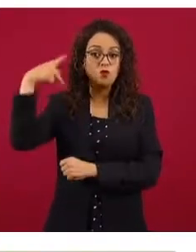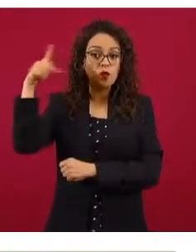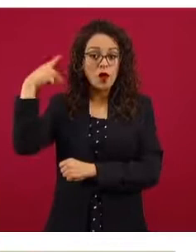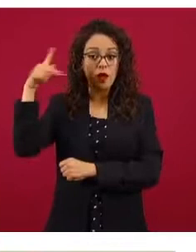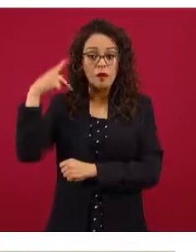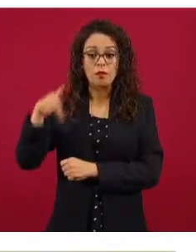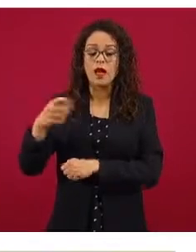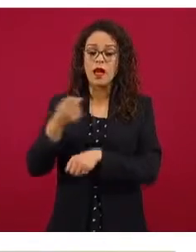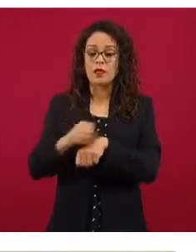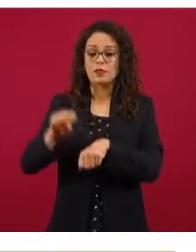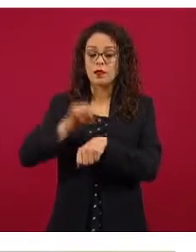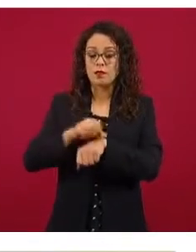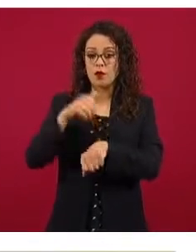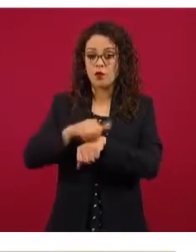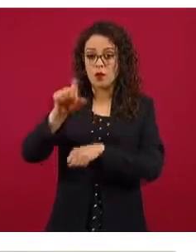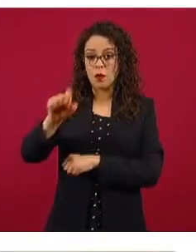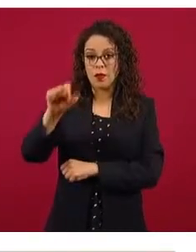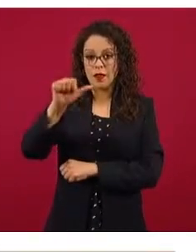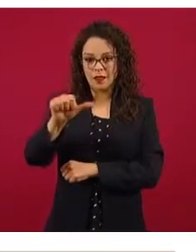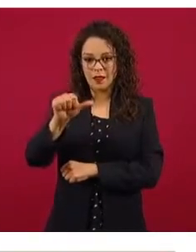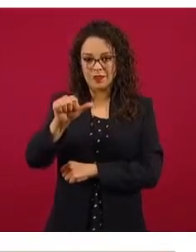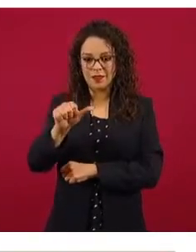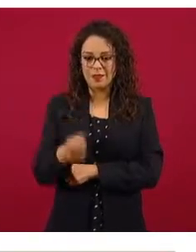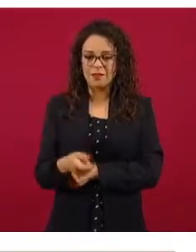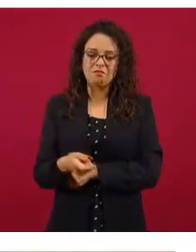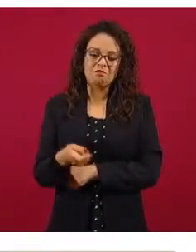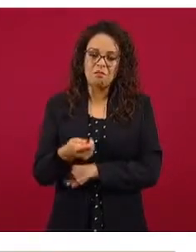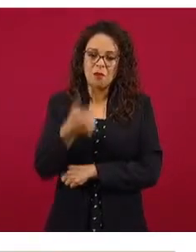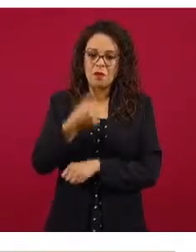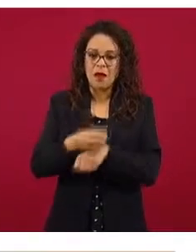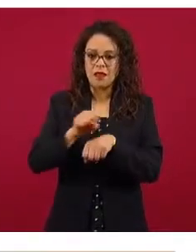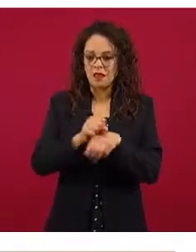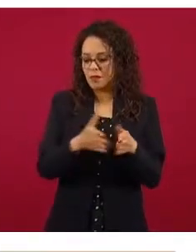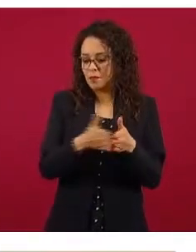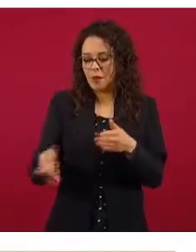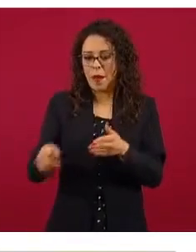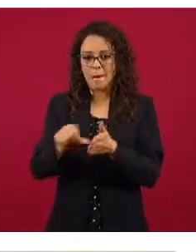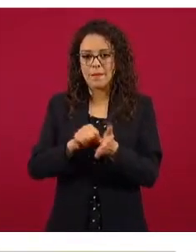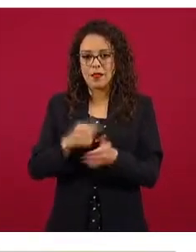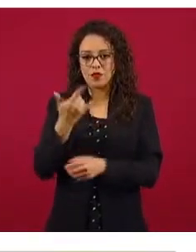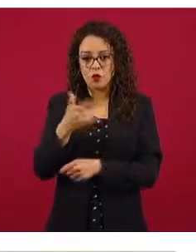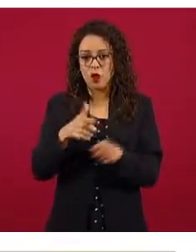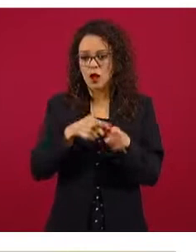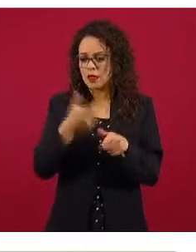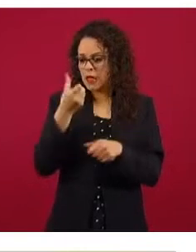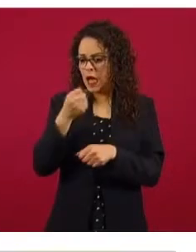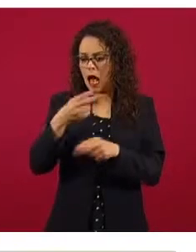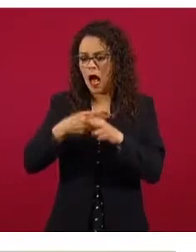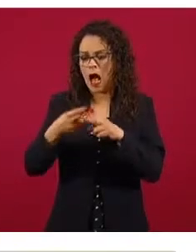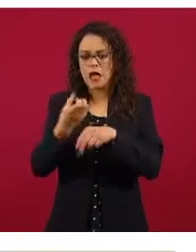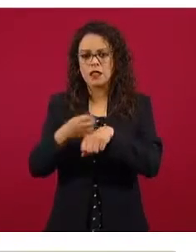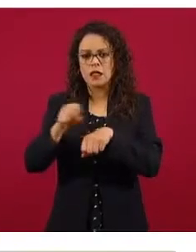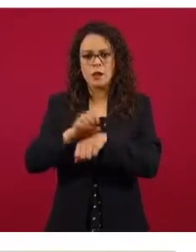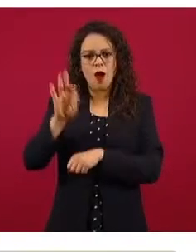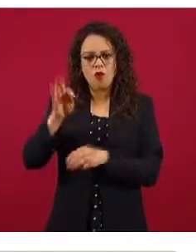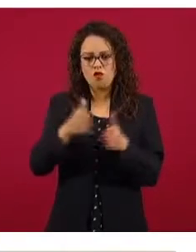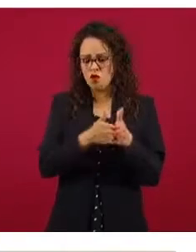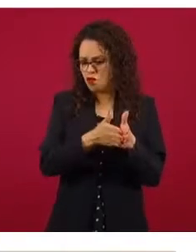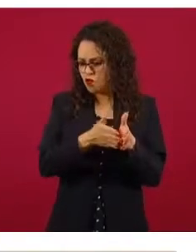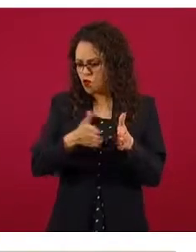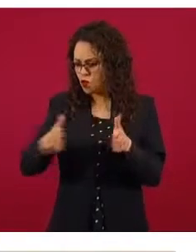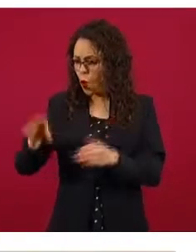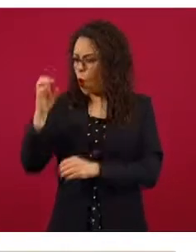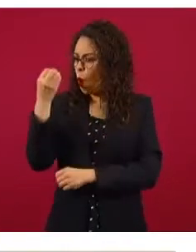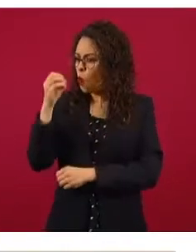la semana 26, primeras semanas de julio, y se mantuvo hasta la semana 40. Después no tuvo incremento durante todo